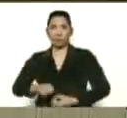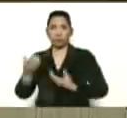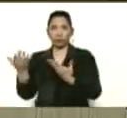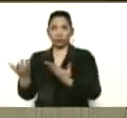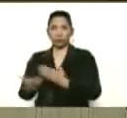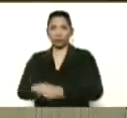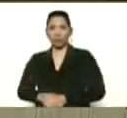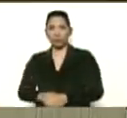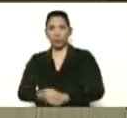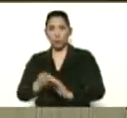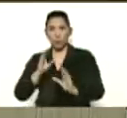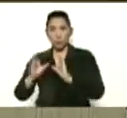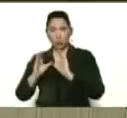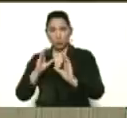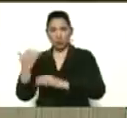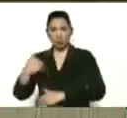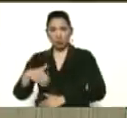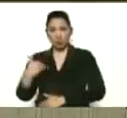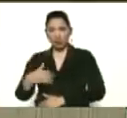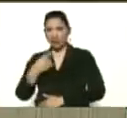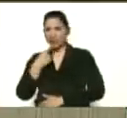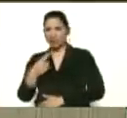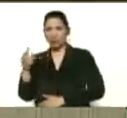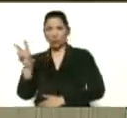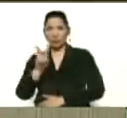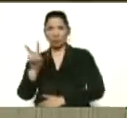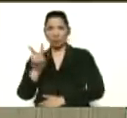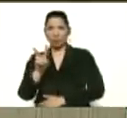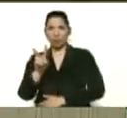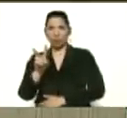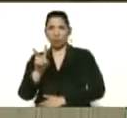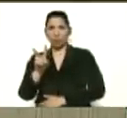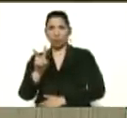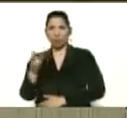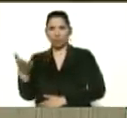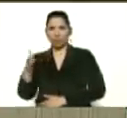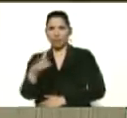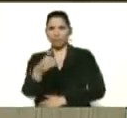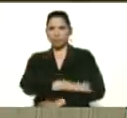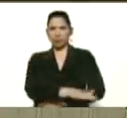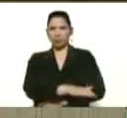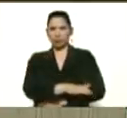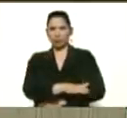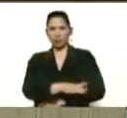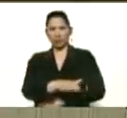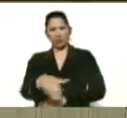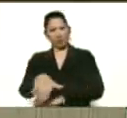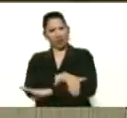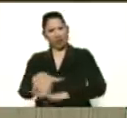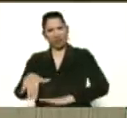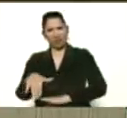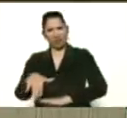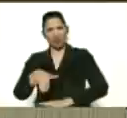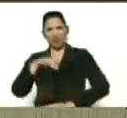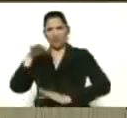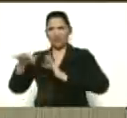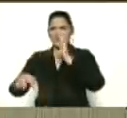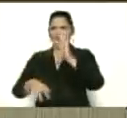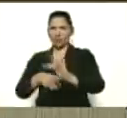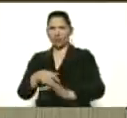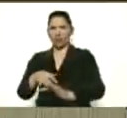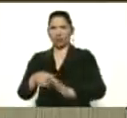un medio de comunicación argentino, señalando que los venezolanos caían muertos en las calles por la infección por